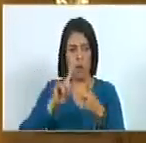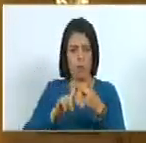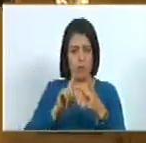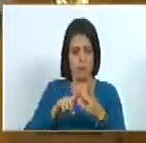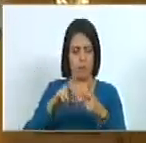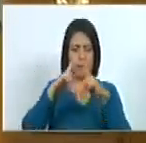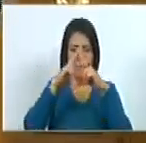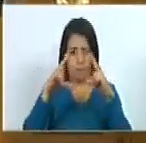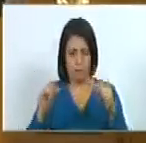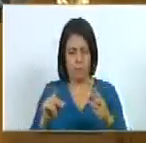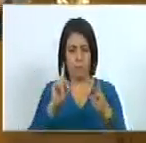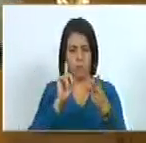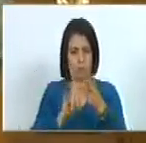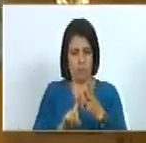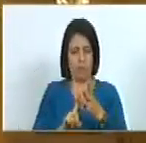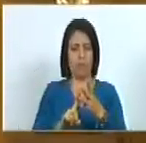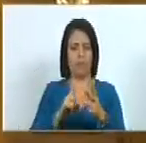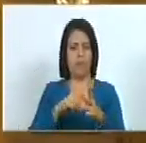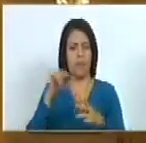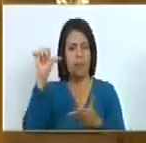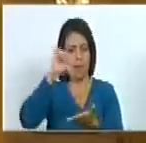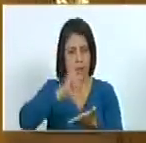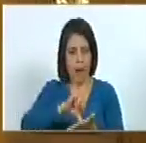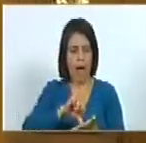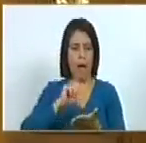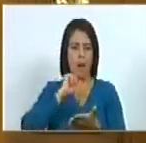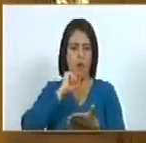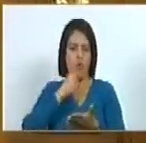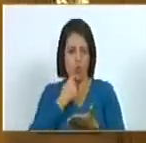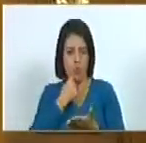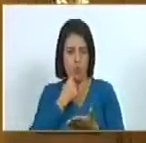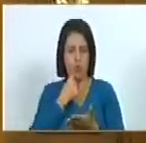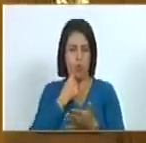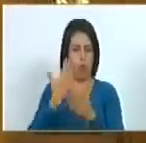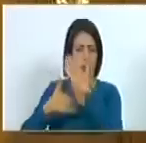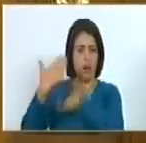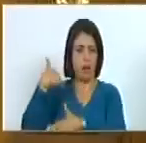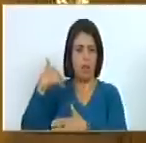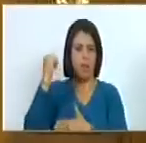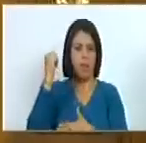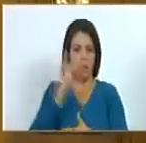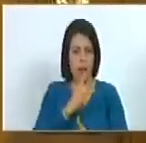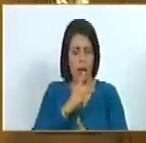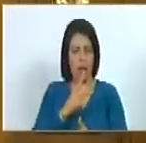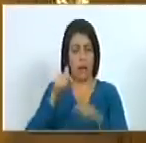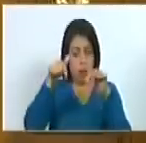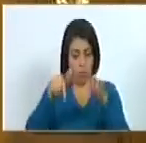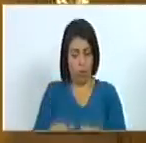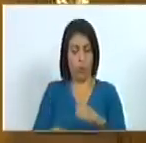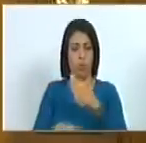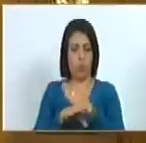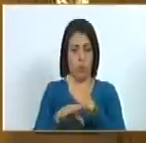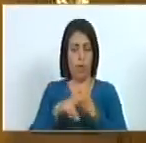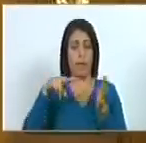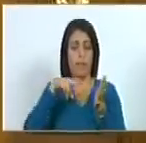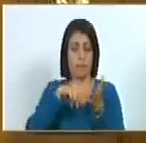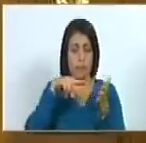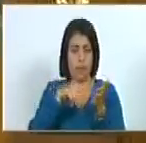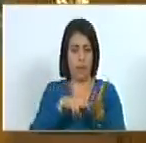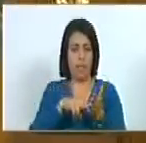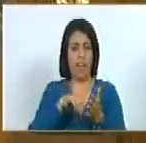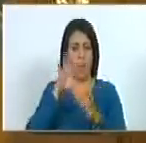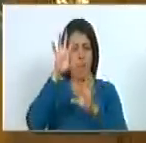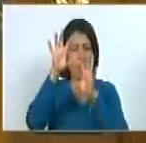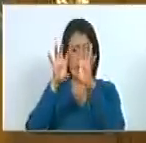a Nicaragua, tenemos a Irán, a Rusia, en el pasado a Irak, en el presente todavía a Siria. Todos